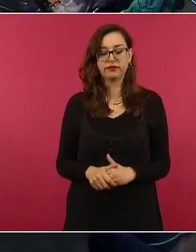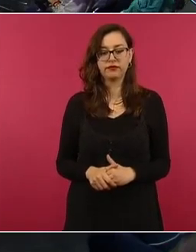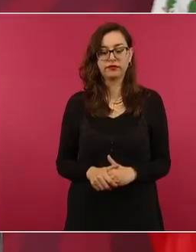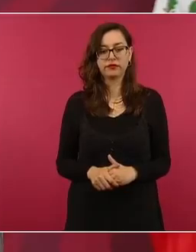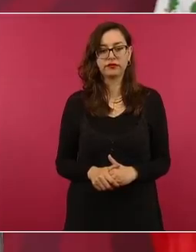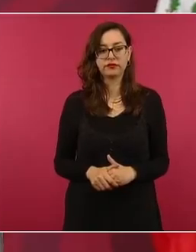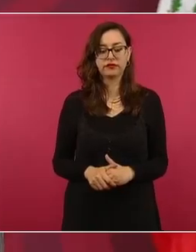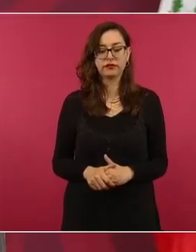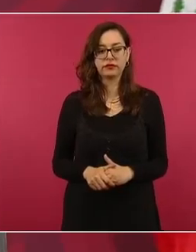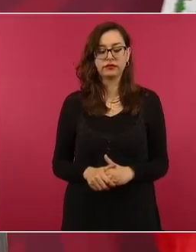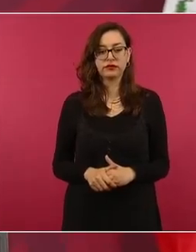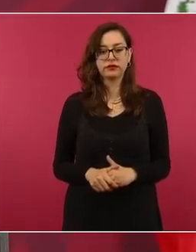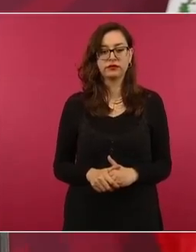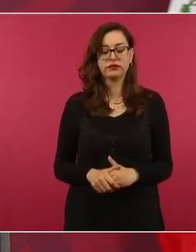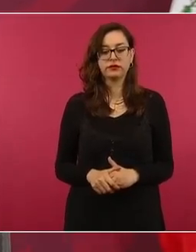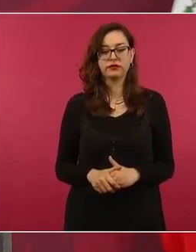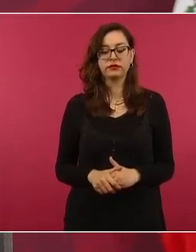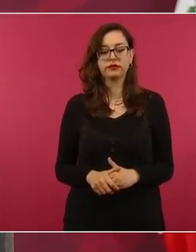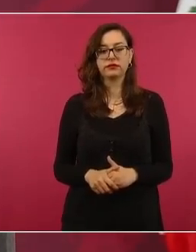en que para